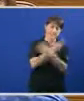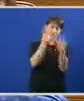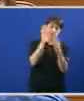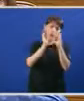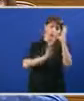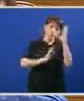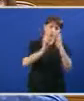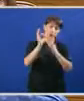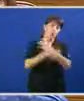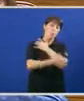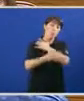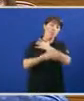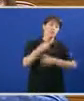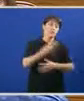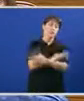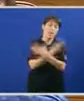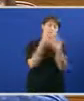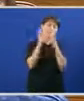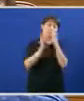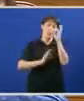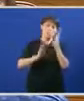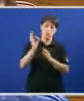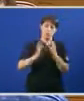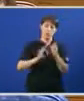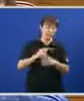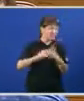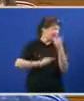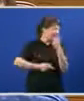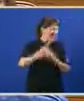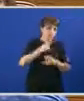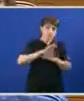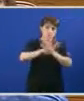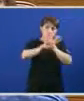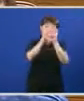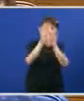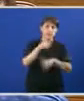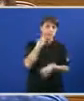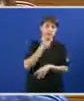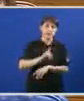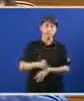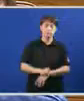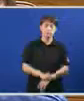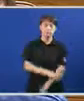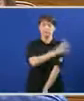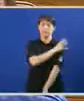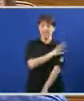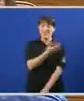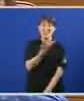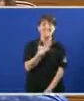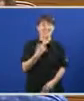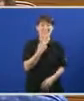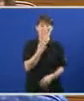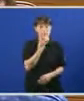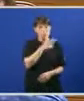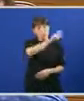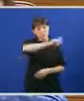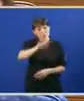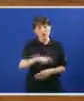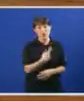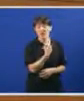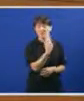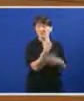17% de índice de pobreza. É unha cifra espeluznante directamente. Significa que unha de cada seis persoas